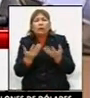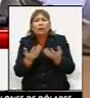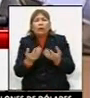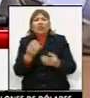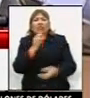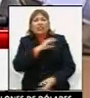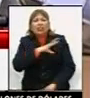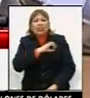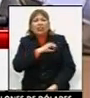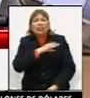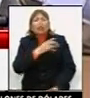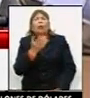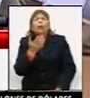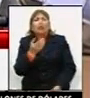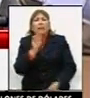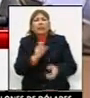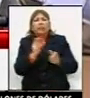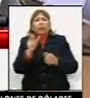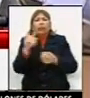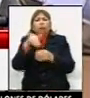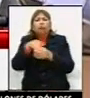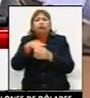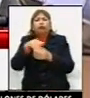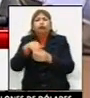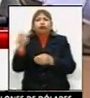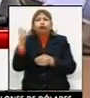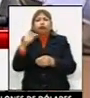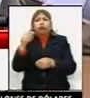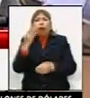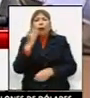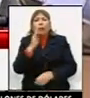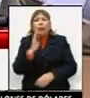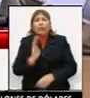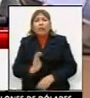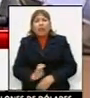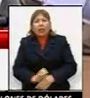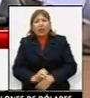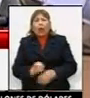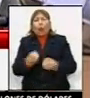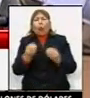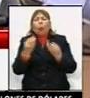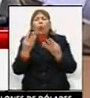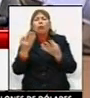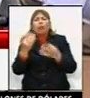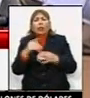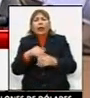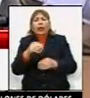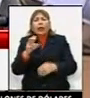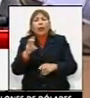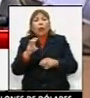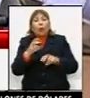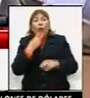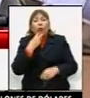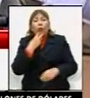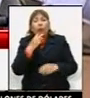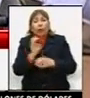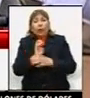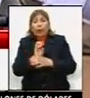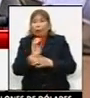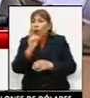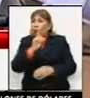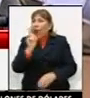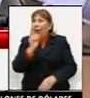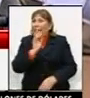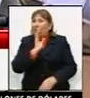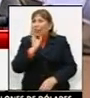Chile? ¿Cuánto es el electorado en Bolivia? ¿Cuánto es el electorado en Ecuador? No estoy hablando ya de Europa ni de